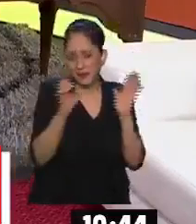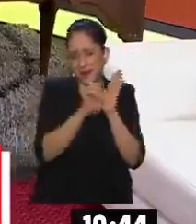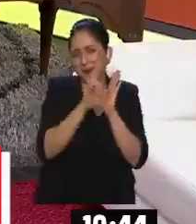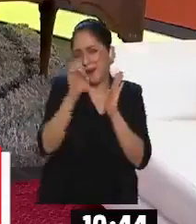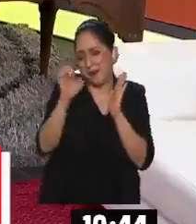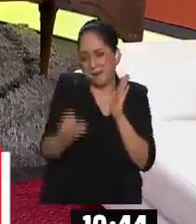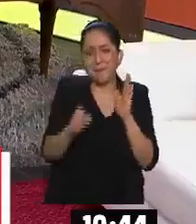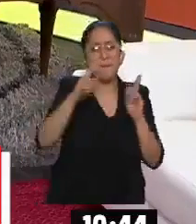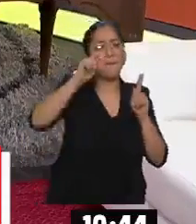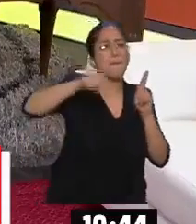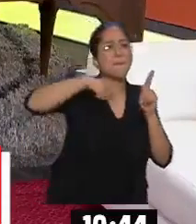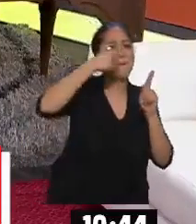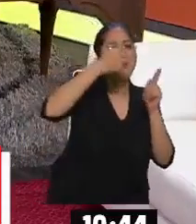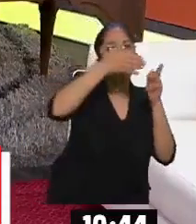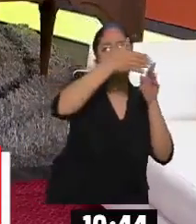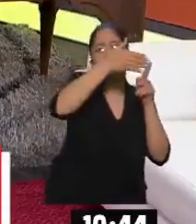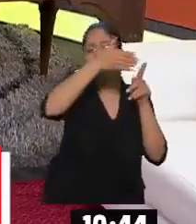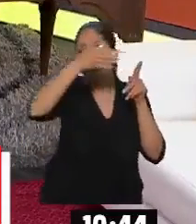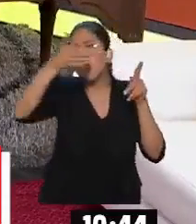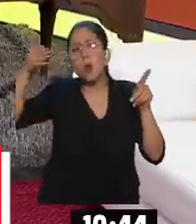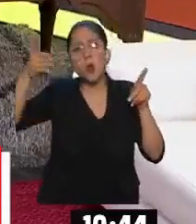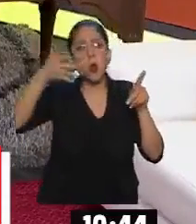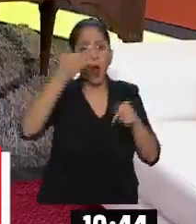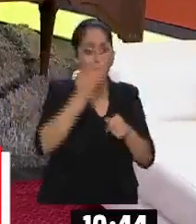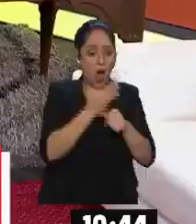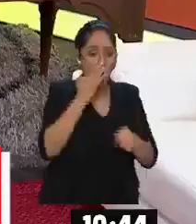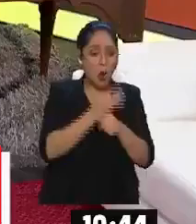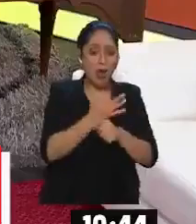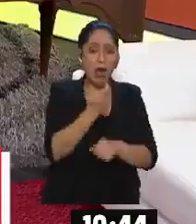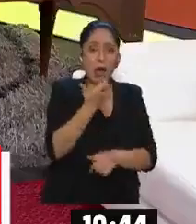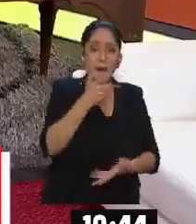y que de repente digan, no, pues es que ya fue.